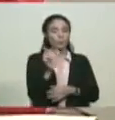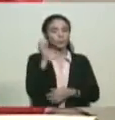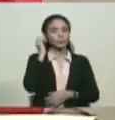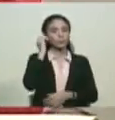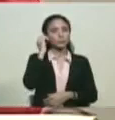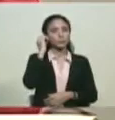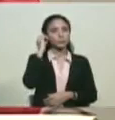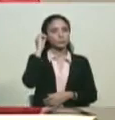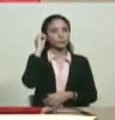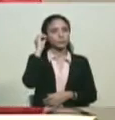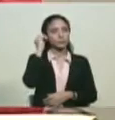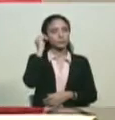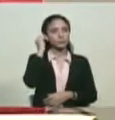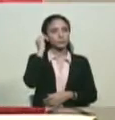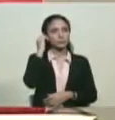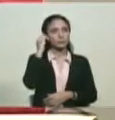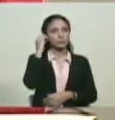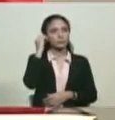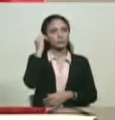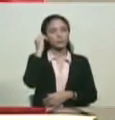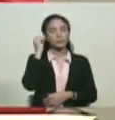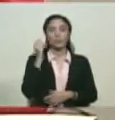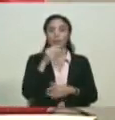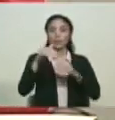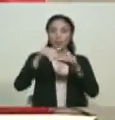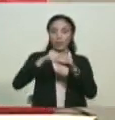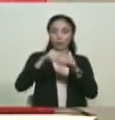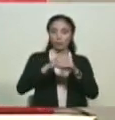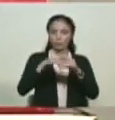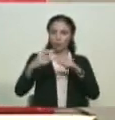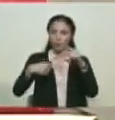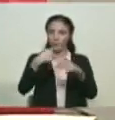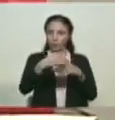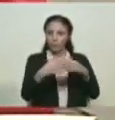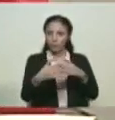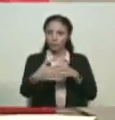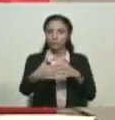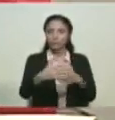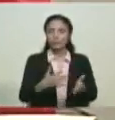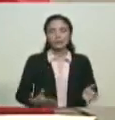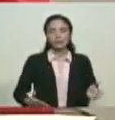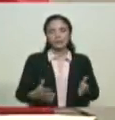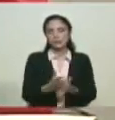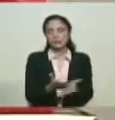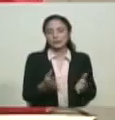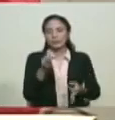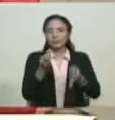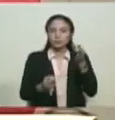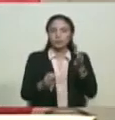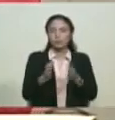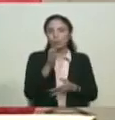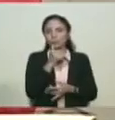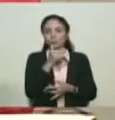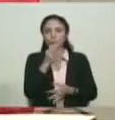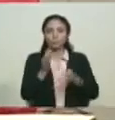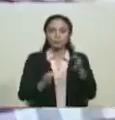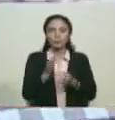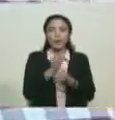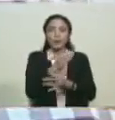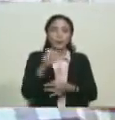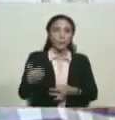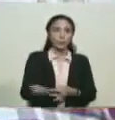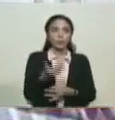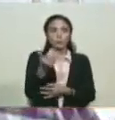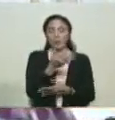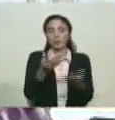luego de estas elecciones sería injusto negar la importancia que